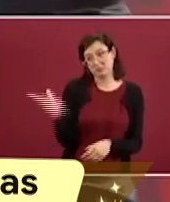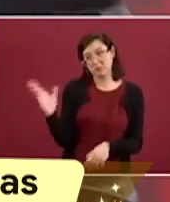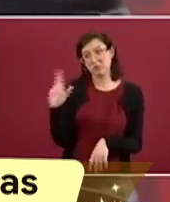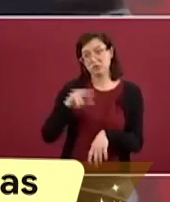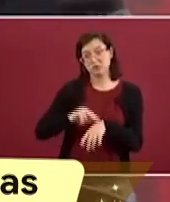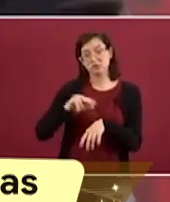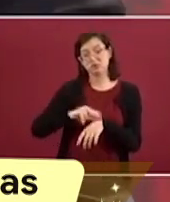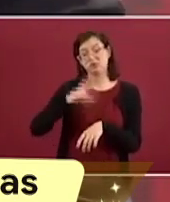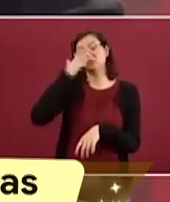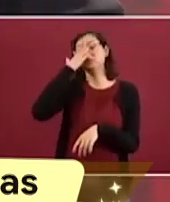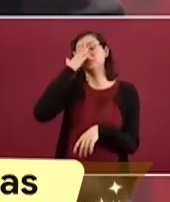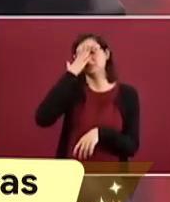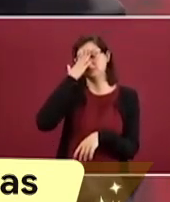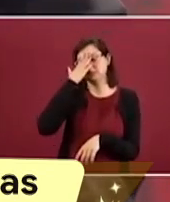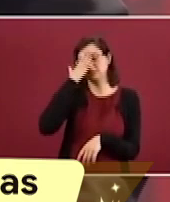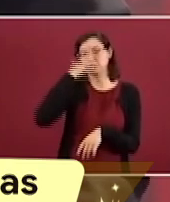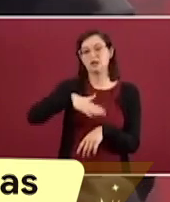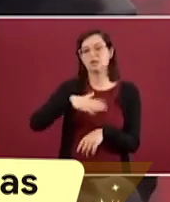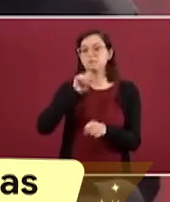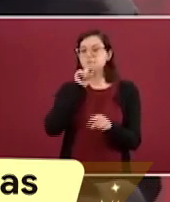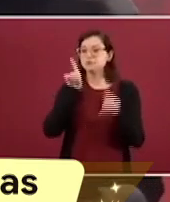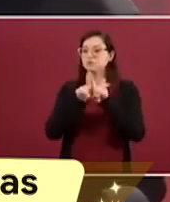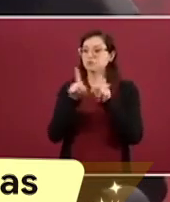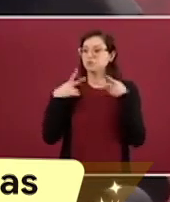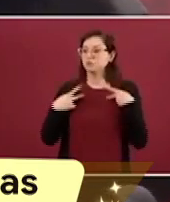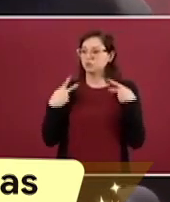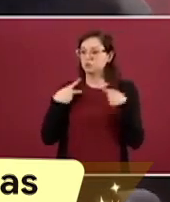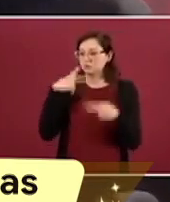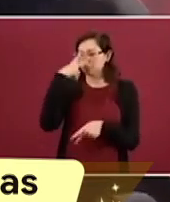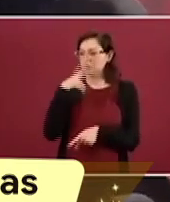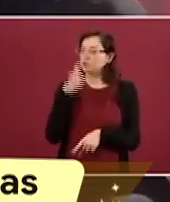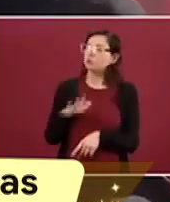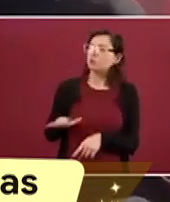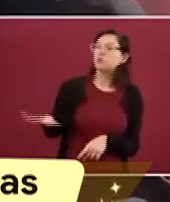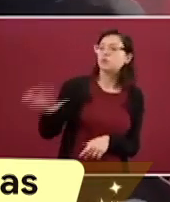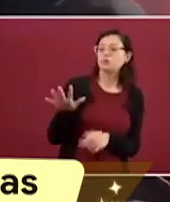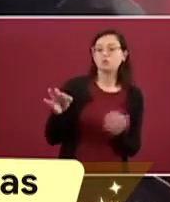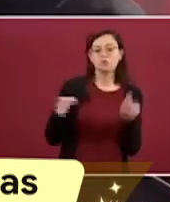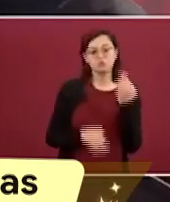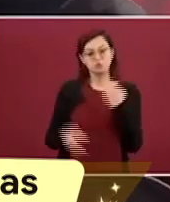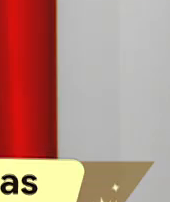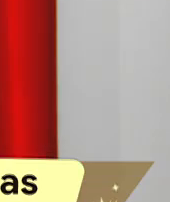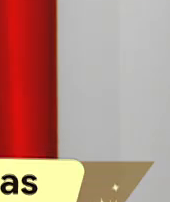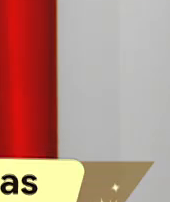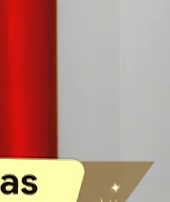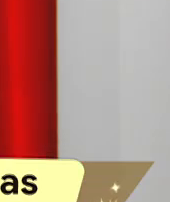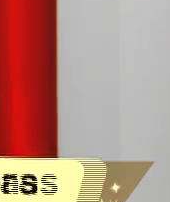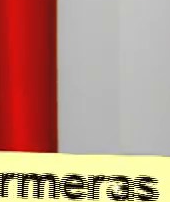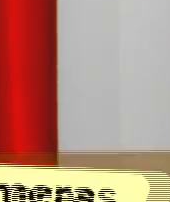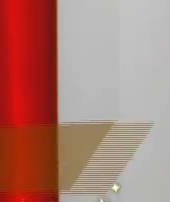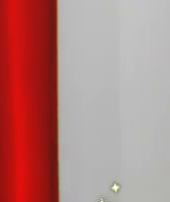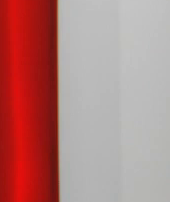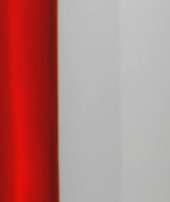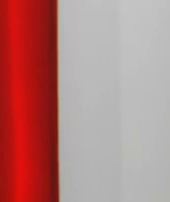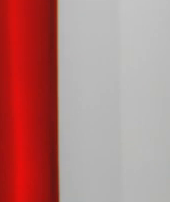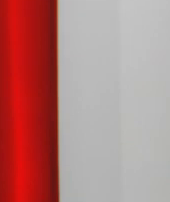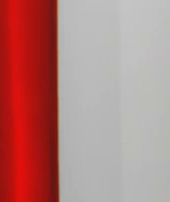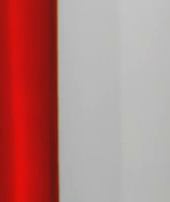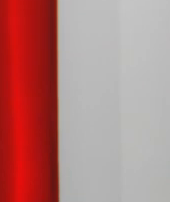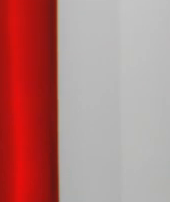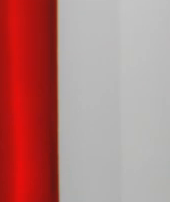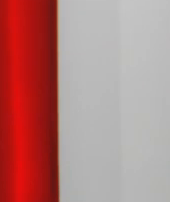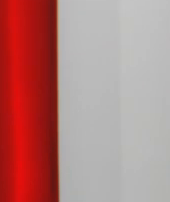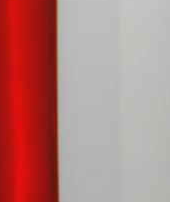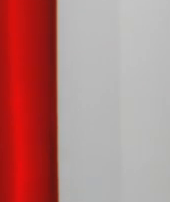a reactivar la economía rápidamente y otra buena noticia si es que estudiaste medicina o también enfermería porque